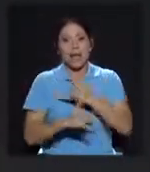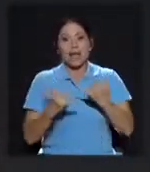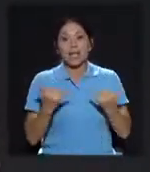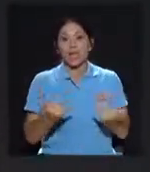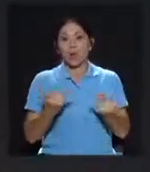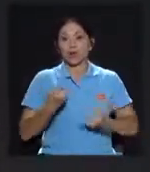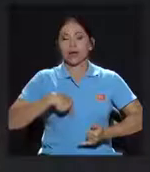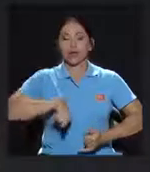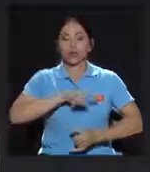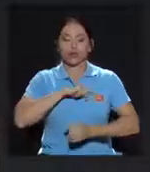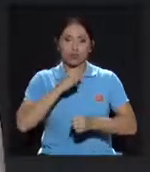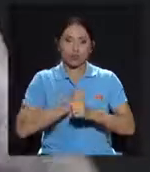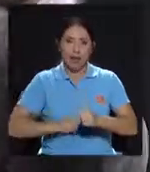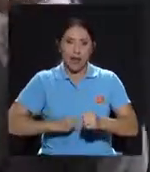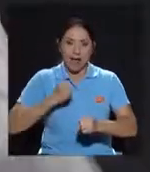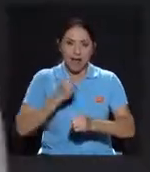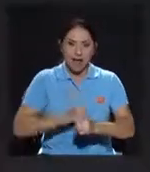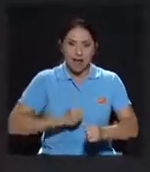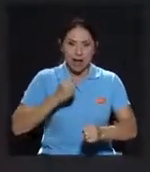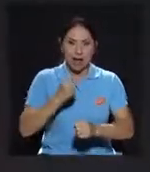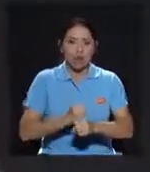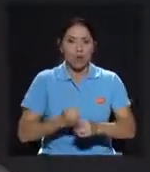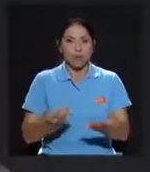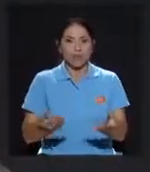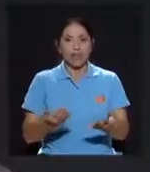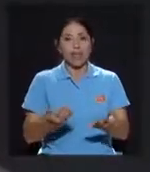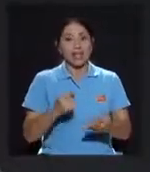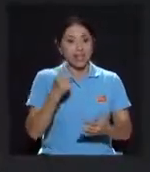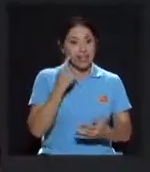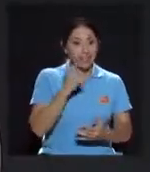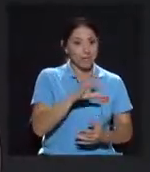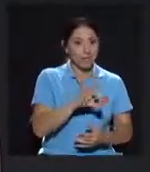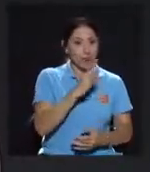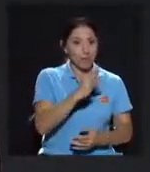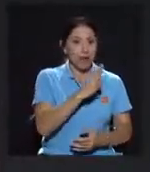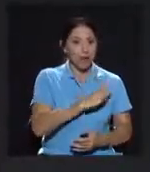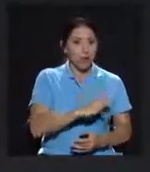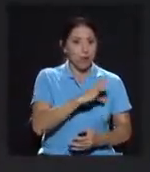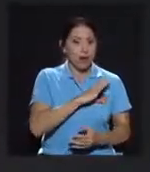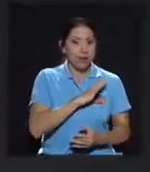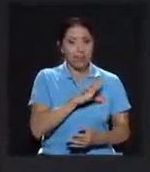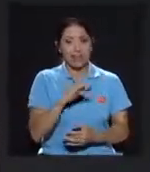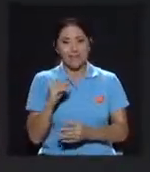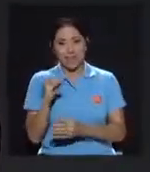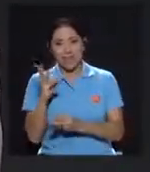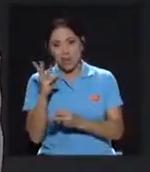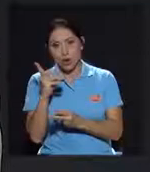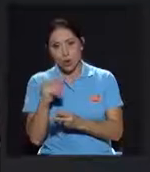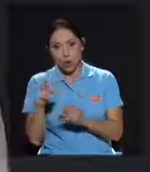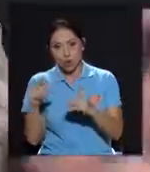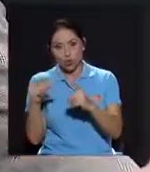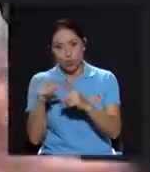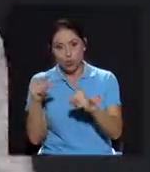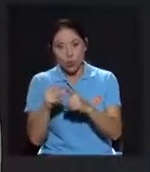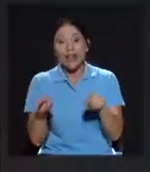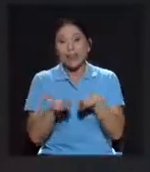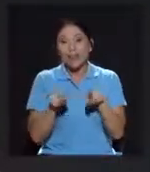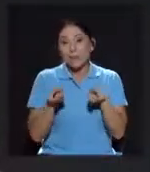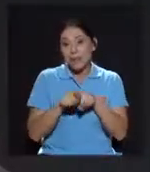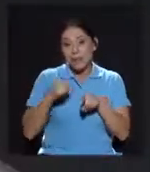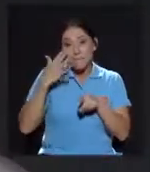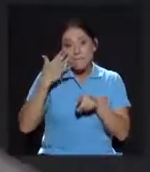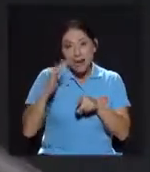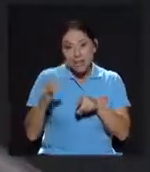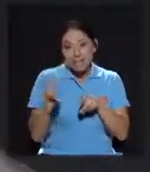digamos que conceptualmente y cualitativamente yo diría que puede casi que en una en una dirección parecida a estas dos cosas